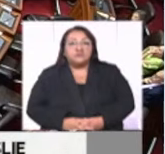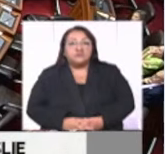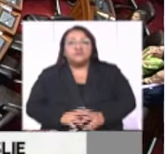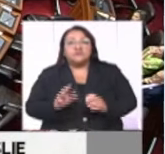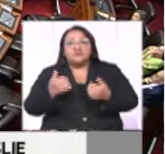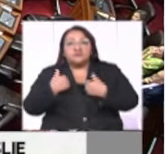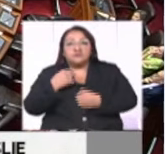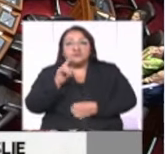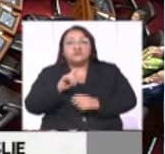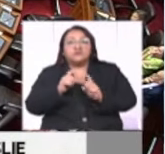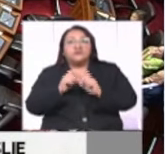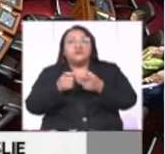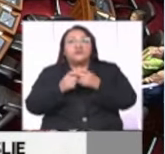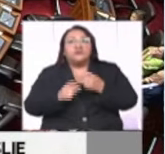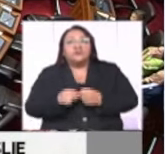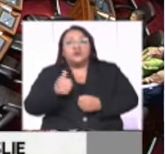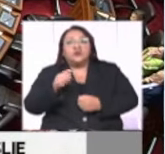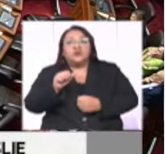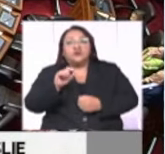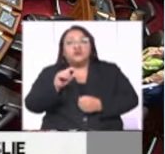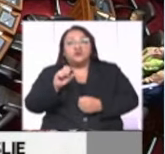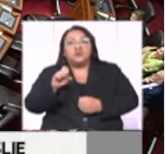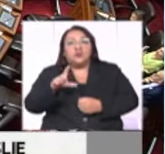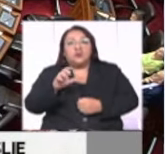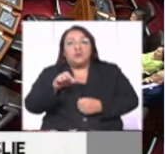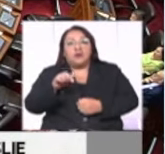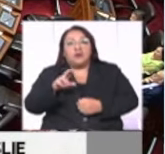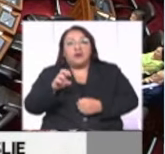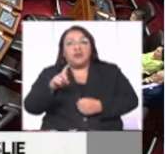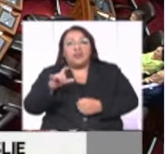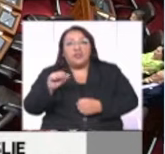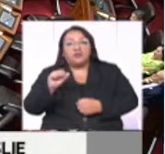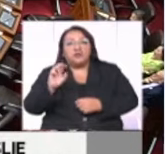Tiene esa palabra la congresista Susel Paredes por 4 minutos.